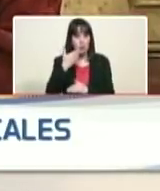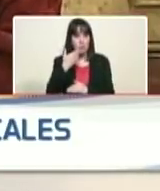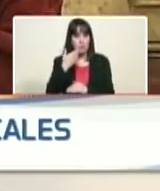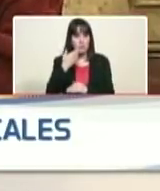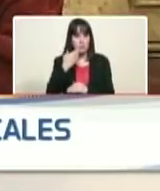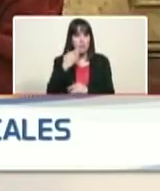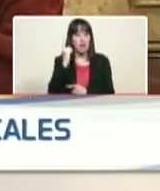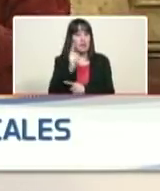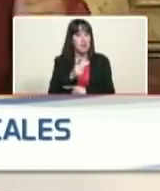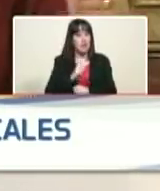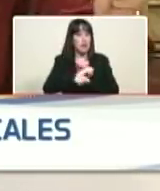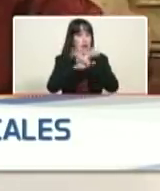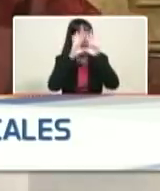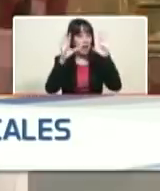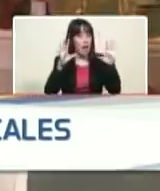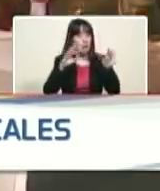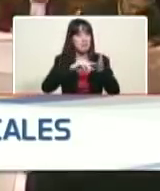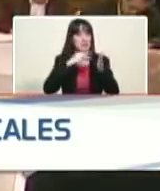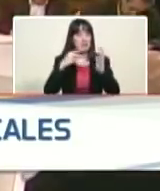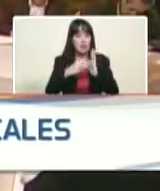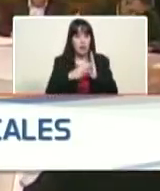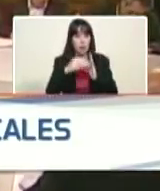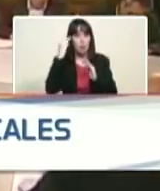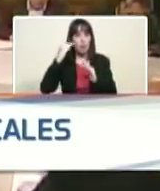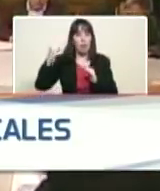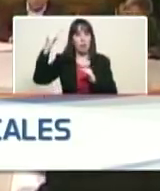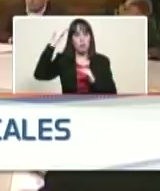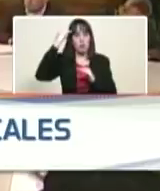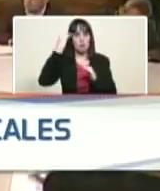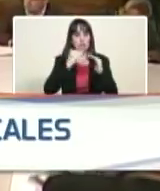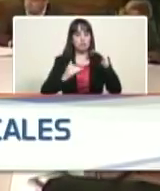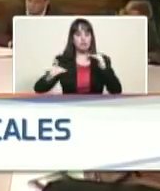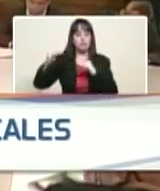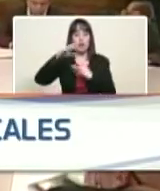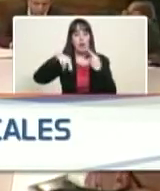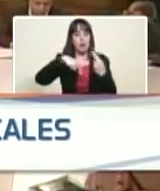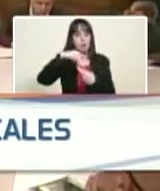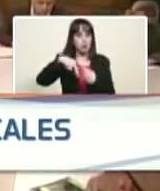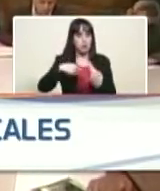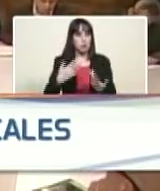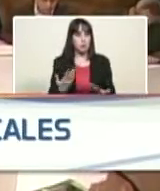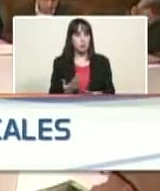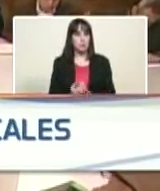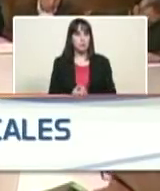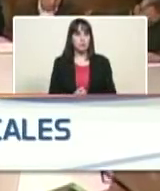conceptos? Hemos llegado a un nivel de madurez alta de esta revolución.